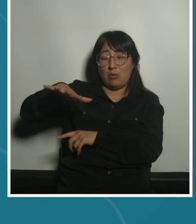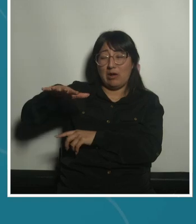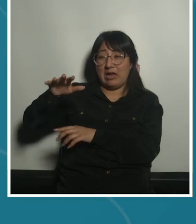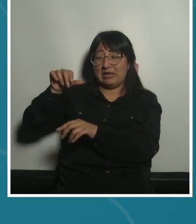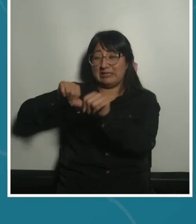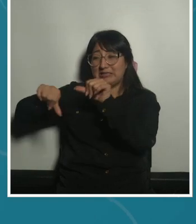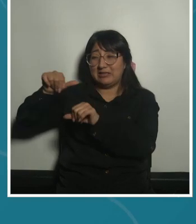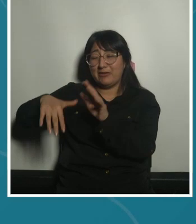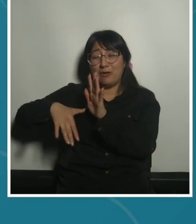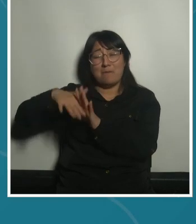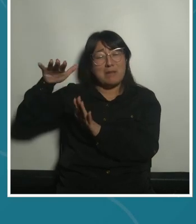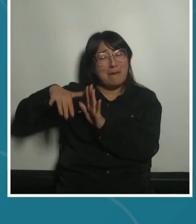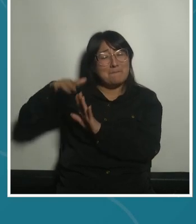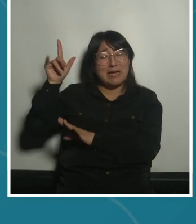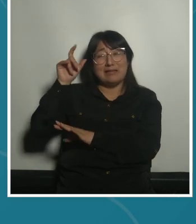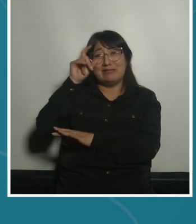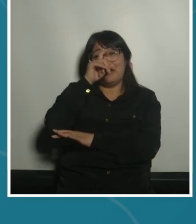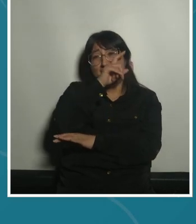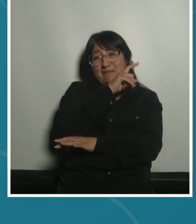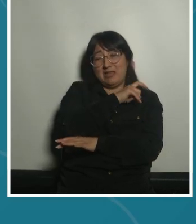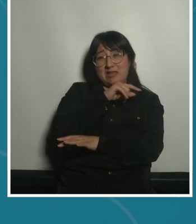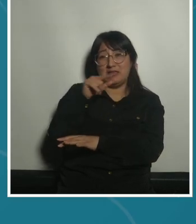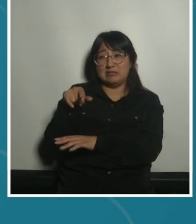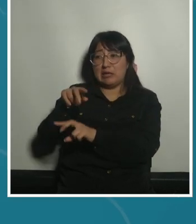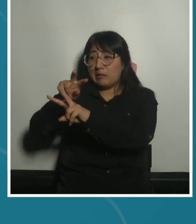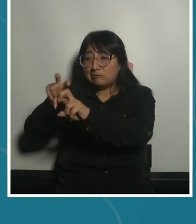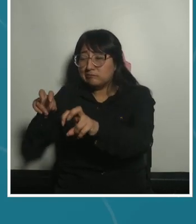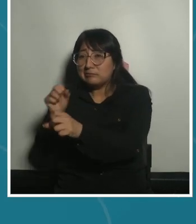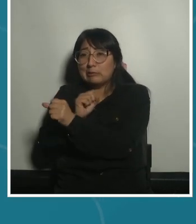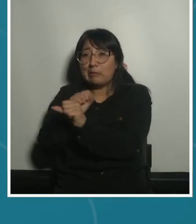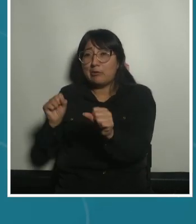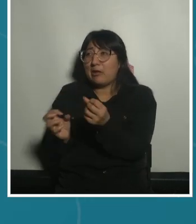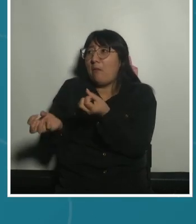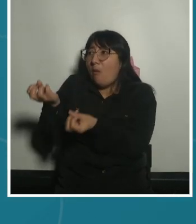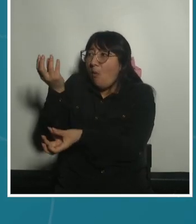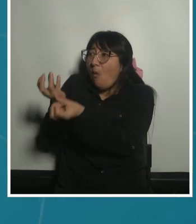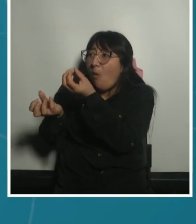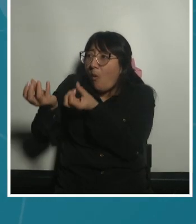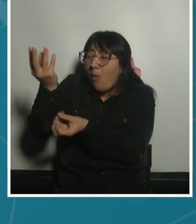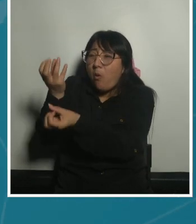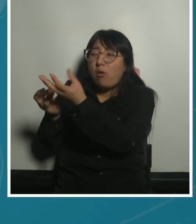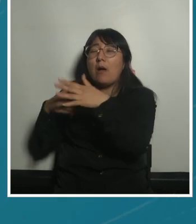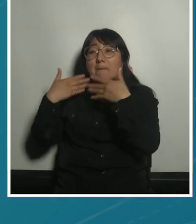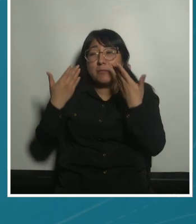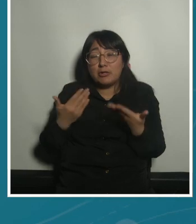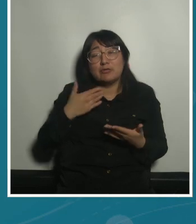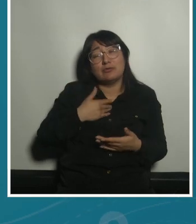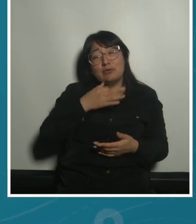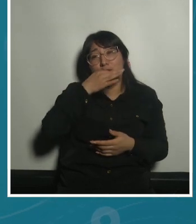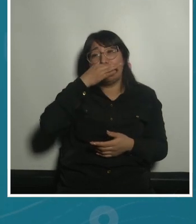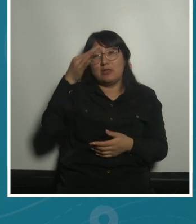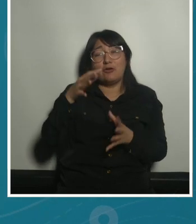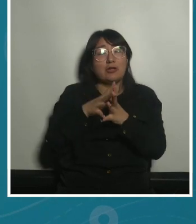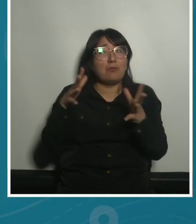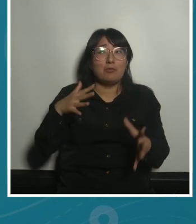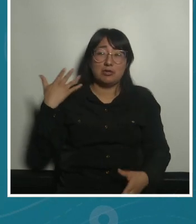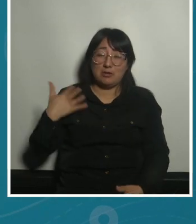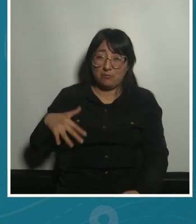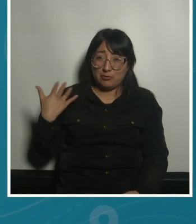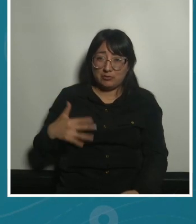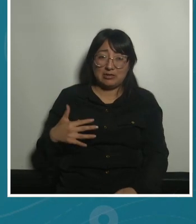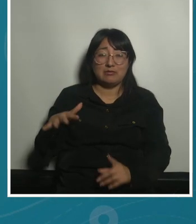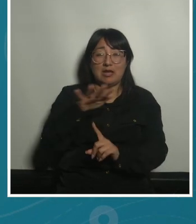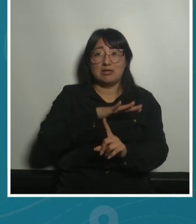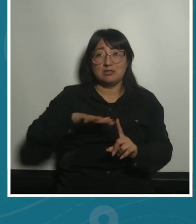científica más crudos que hemos tenido en muchos años. Por eso digo que es algo importante lo que nos está